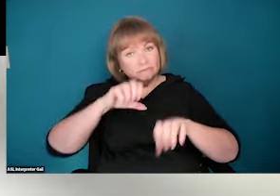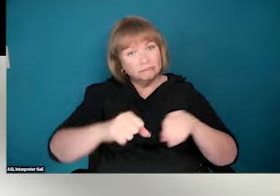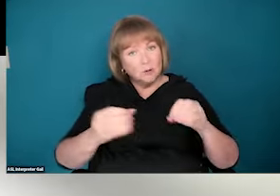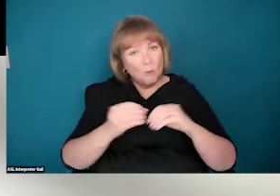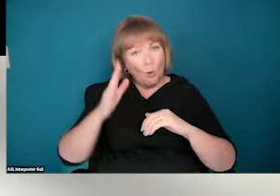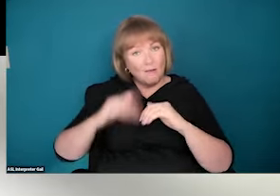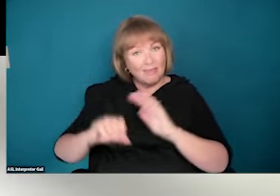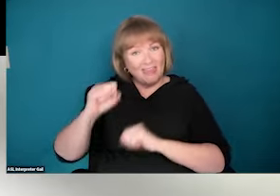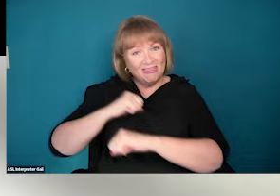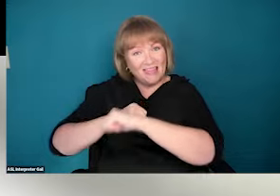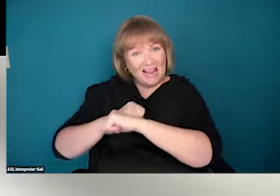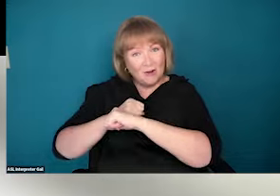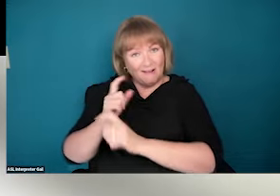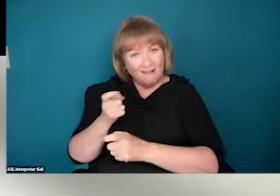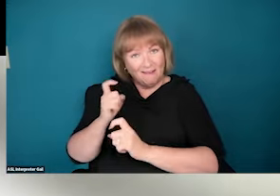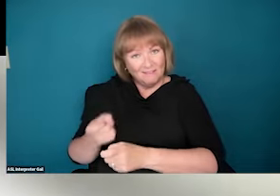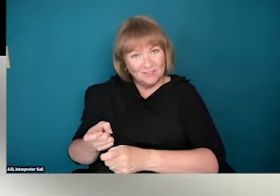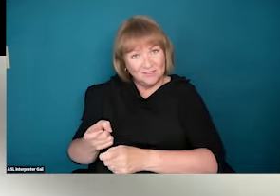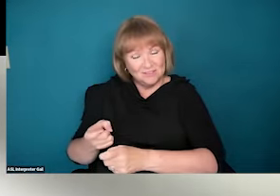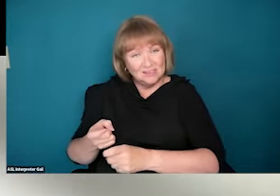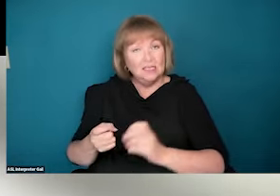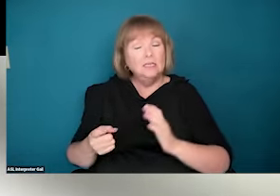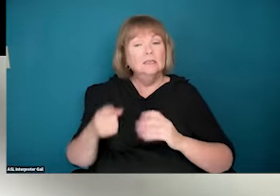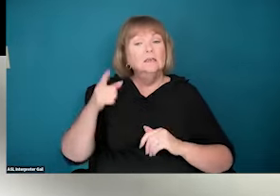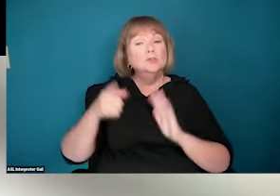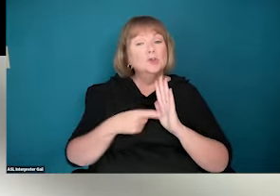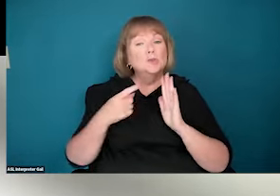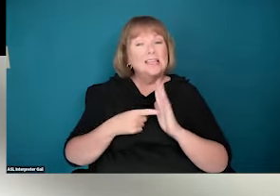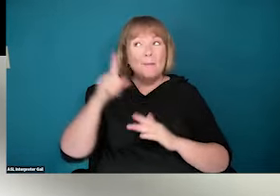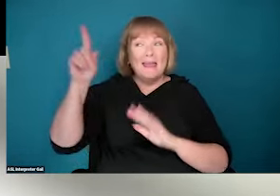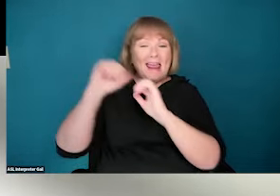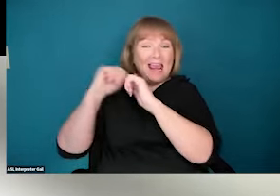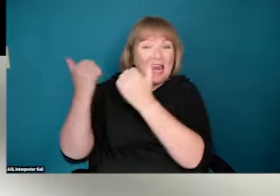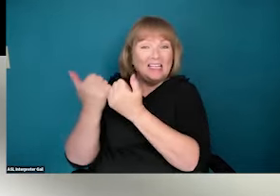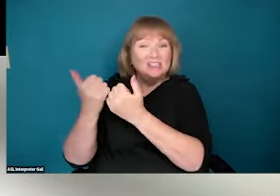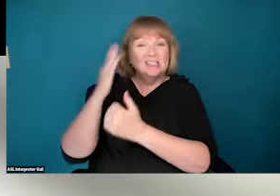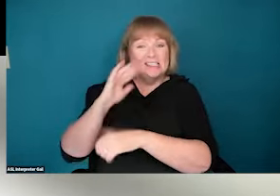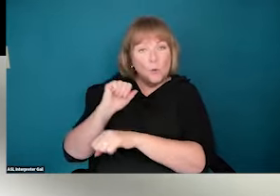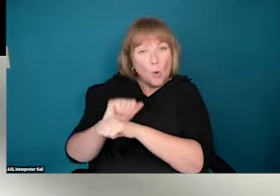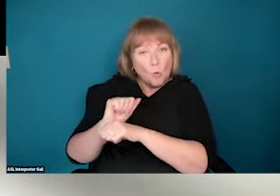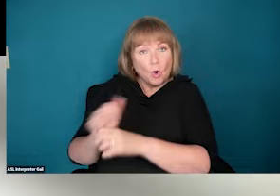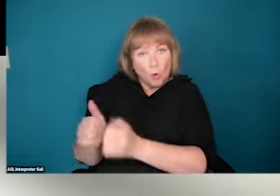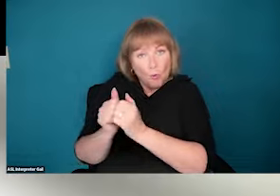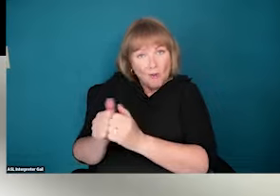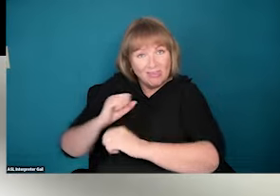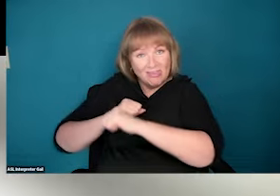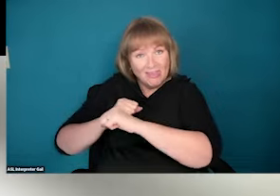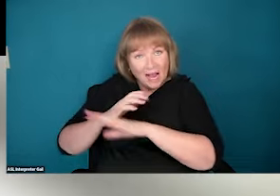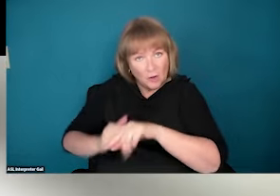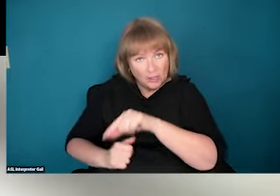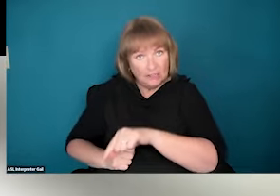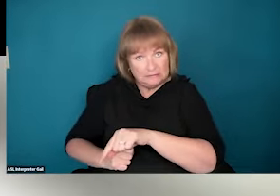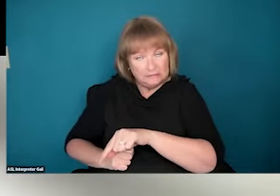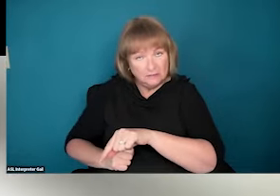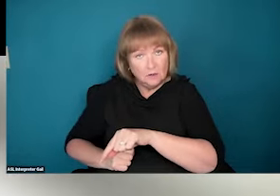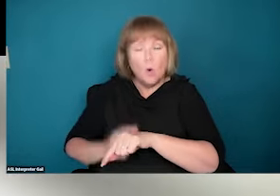más que todo es que están excediendo en los poderes y abusando de los poderes del acuerdo de custodia y que no